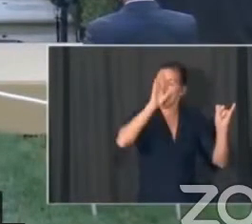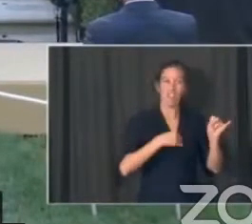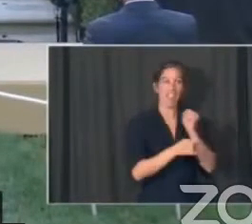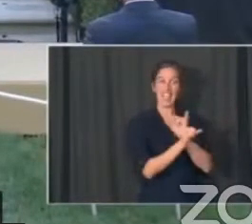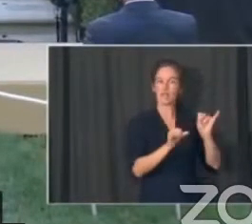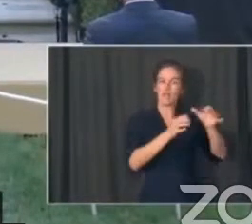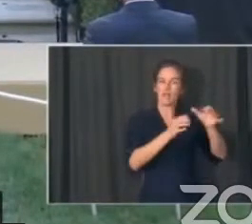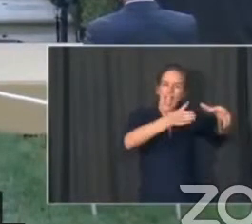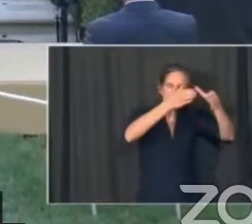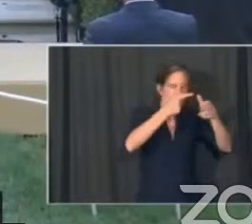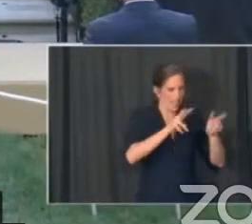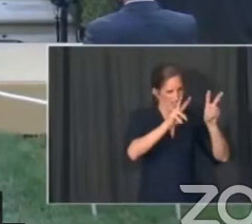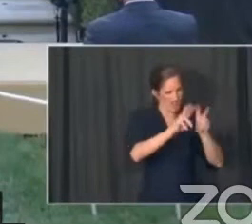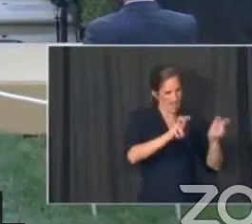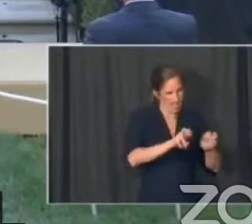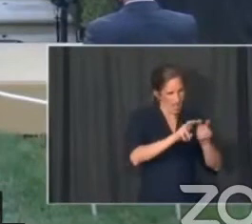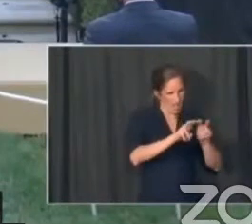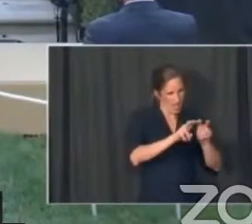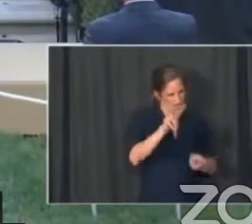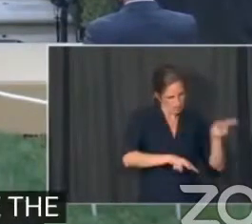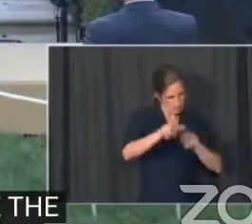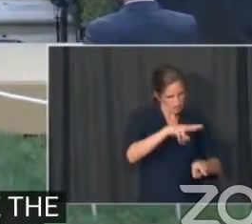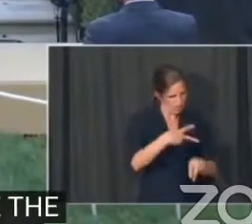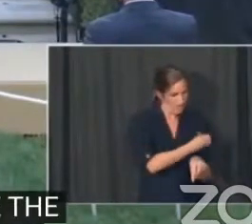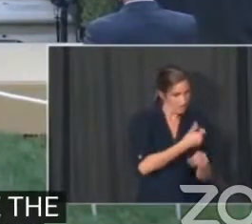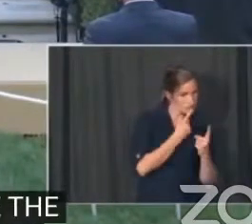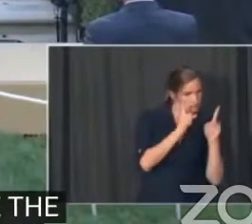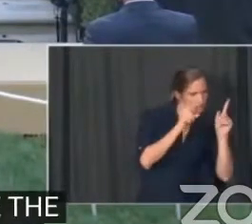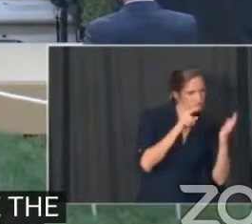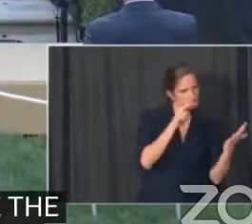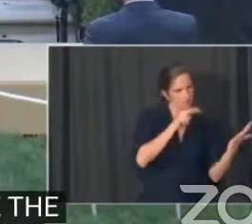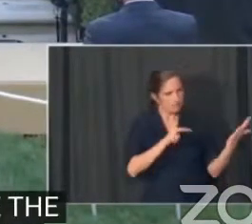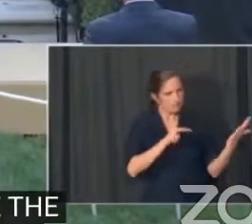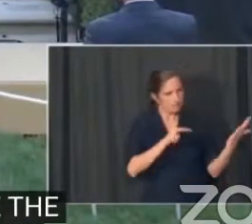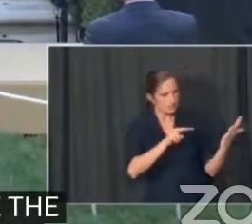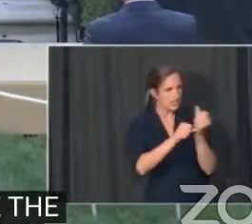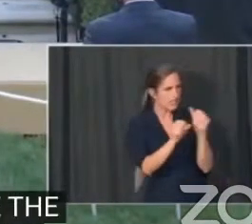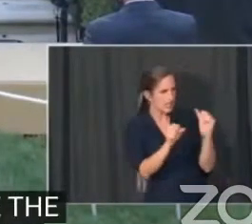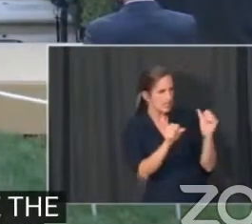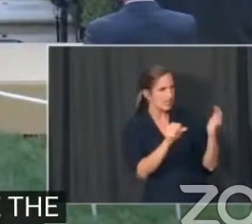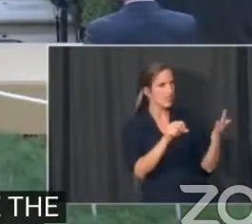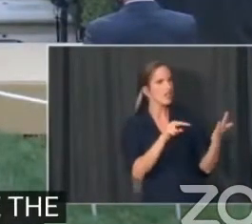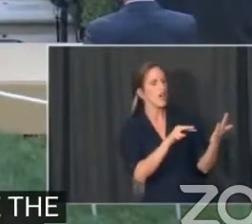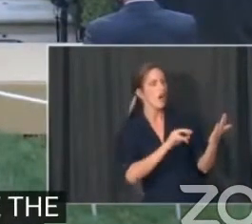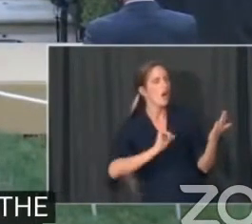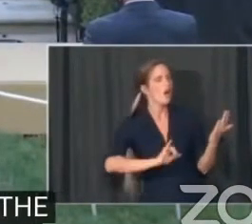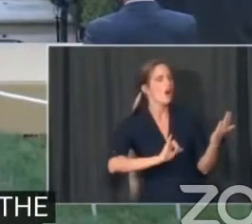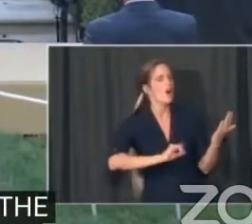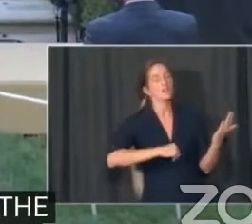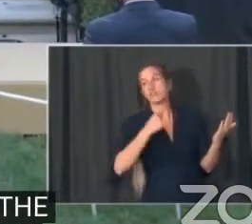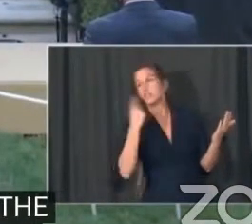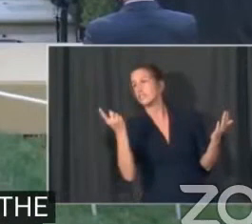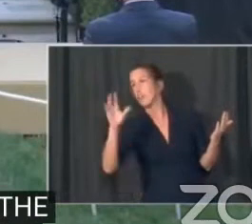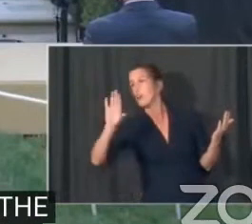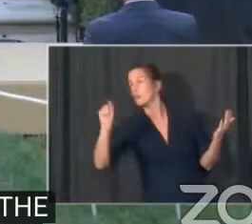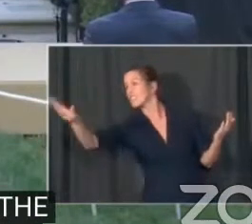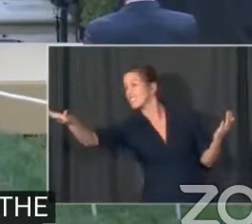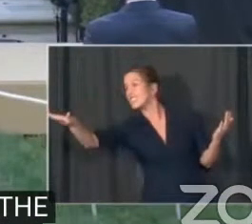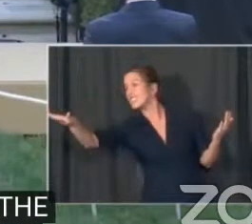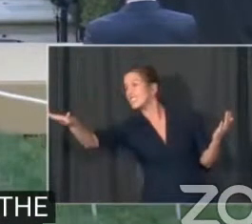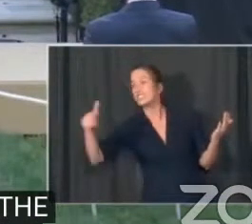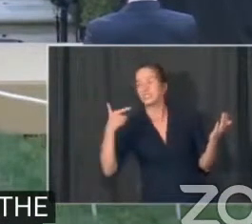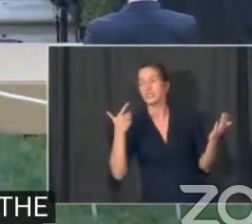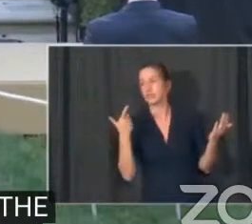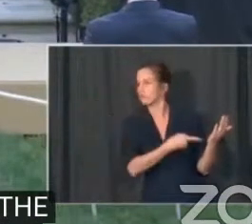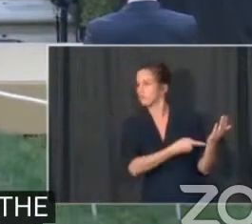que muchas vacunas, por ahora, la información que tenemos se están monitoreando y esto depende del